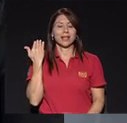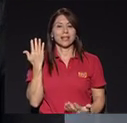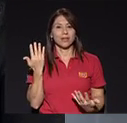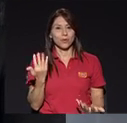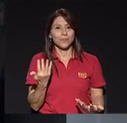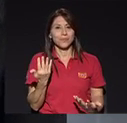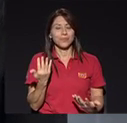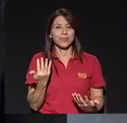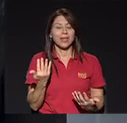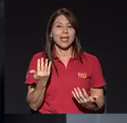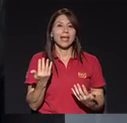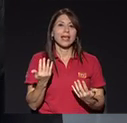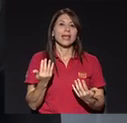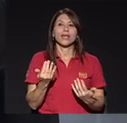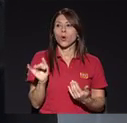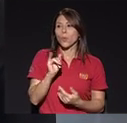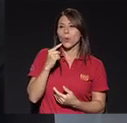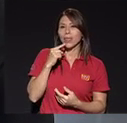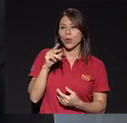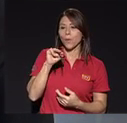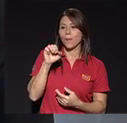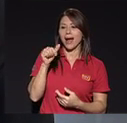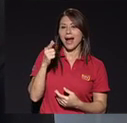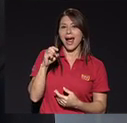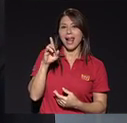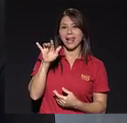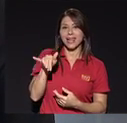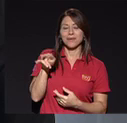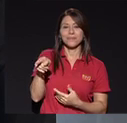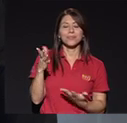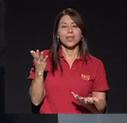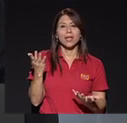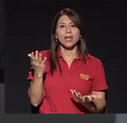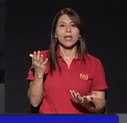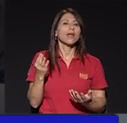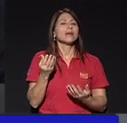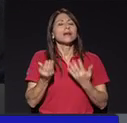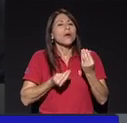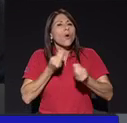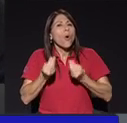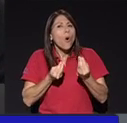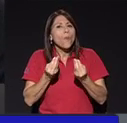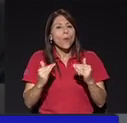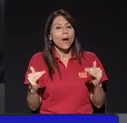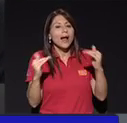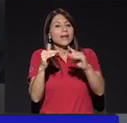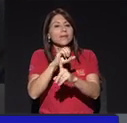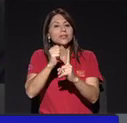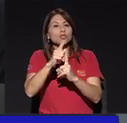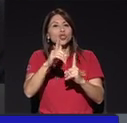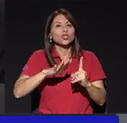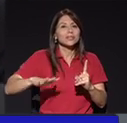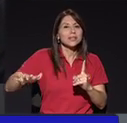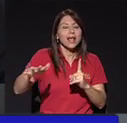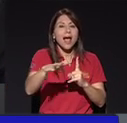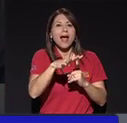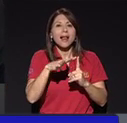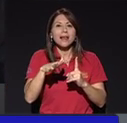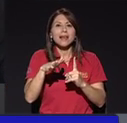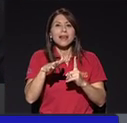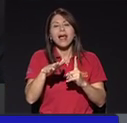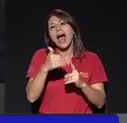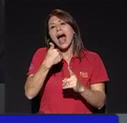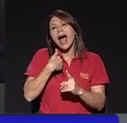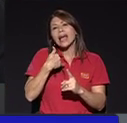anteriormente, aquí, y Magali lo tocó, el tema, digamos, de cómo se reproducen socialmente